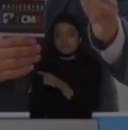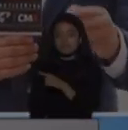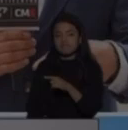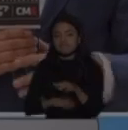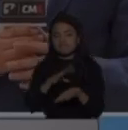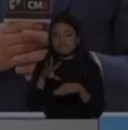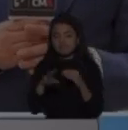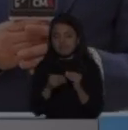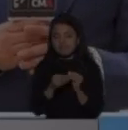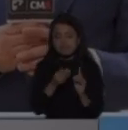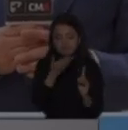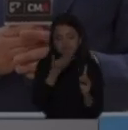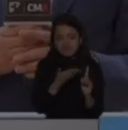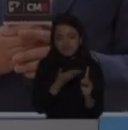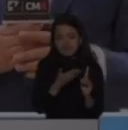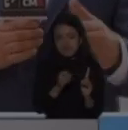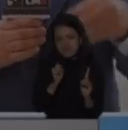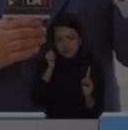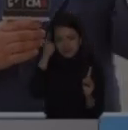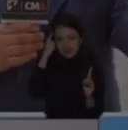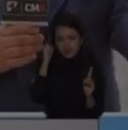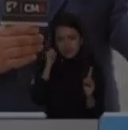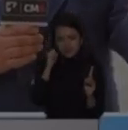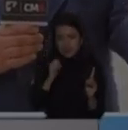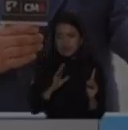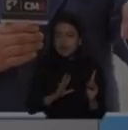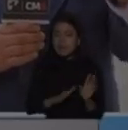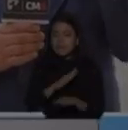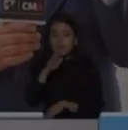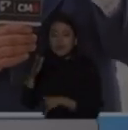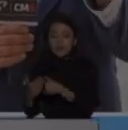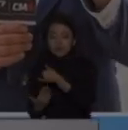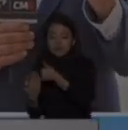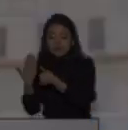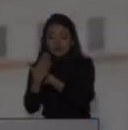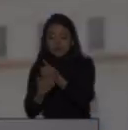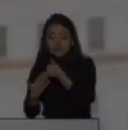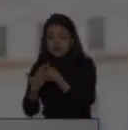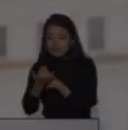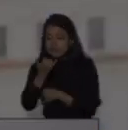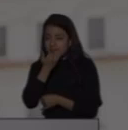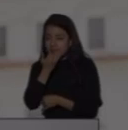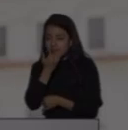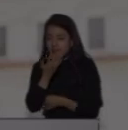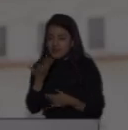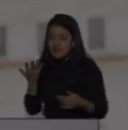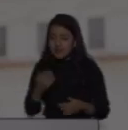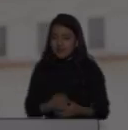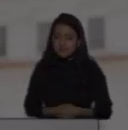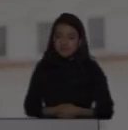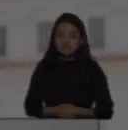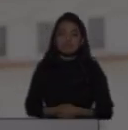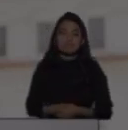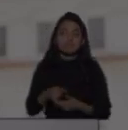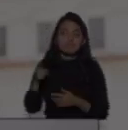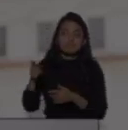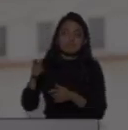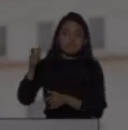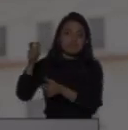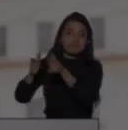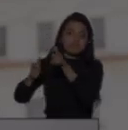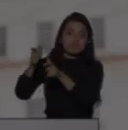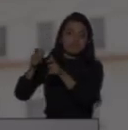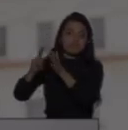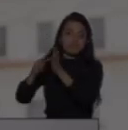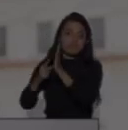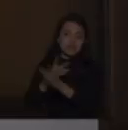los quebrantos de salud que padece nuestro país, y llamó la atención sobre la discusión que se adelanta en este momento en la Cámara de Representantes sobre la